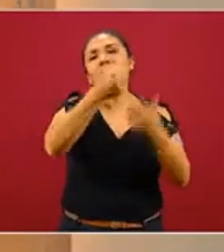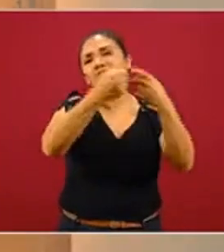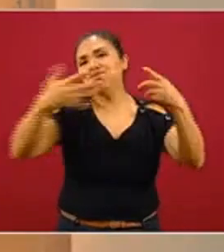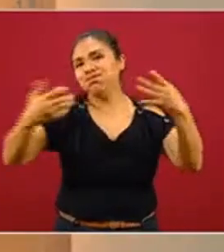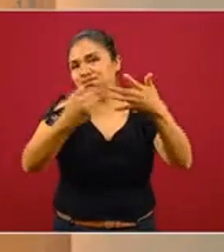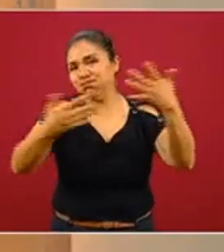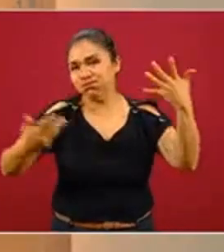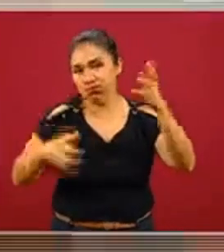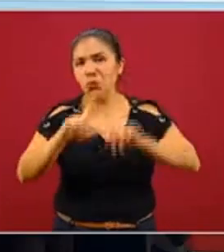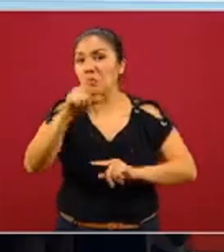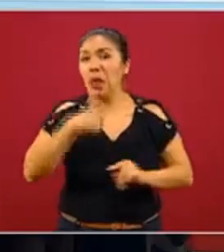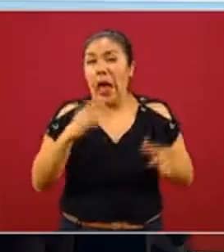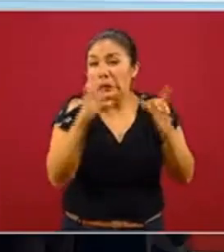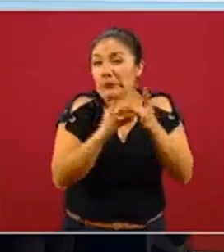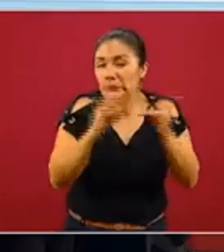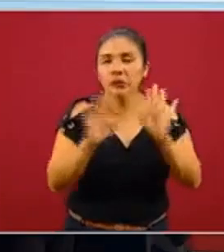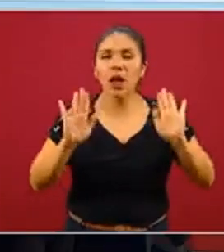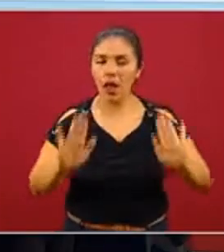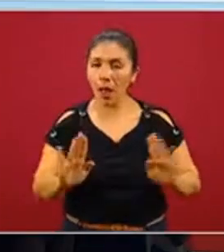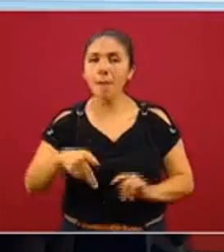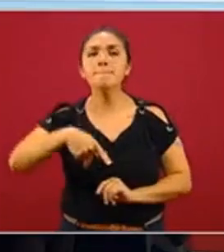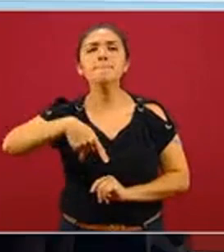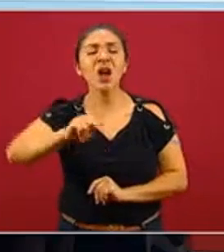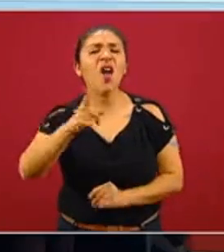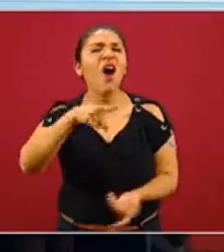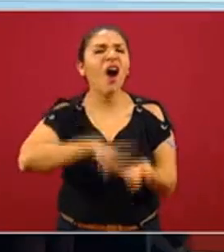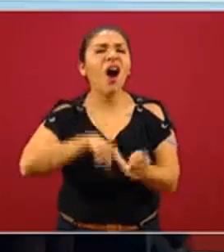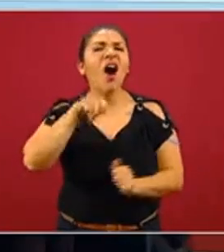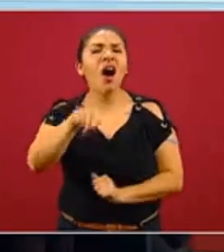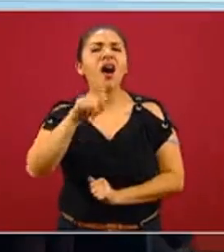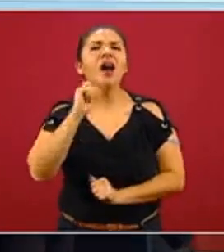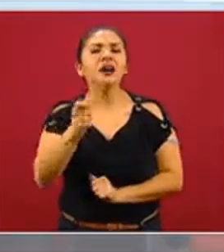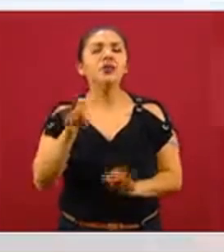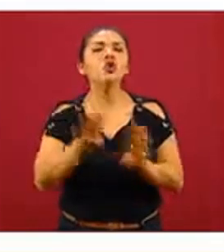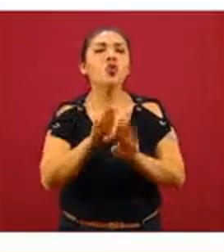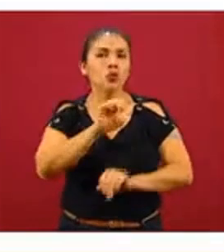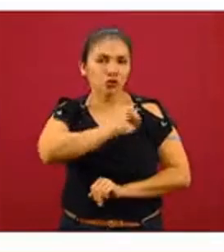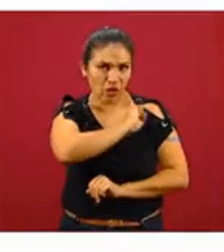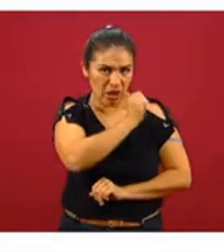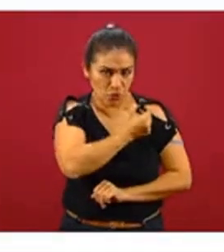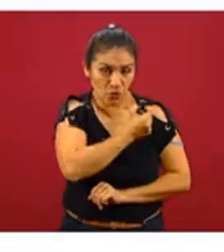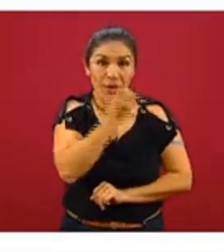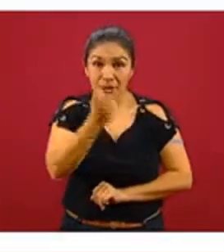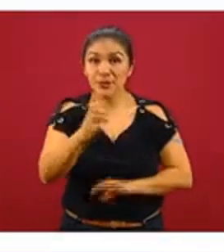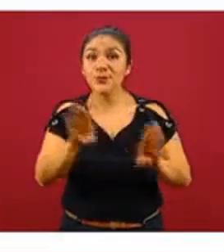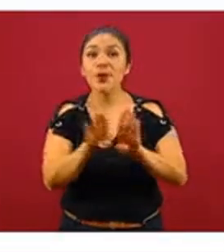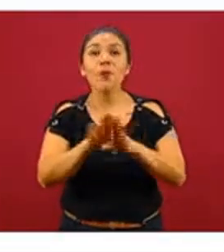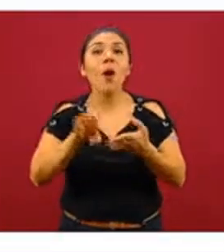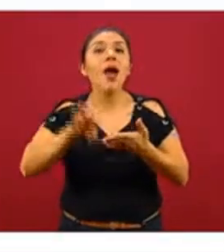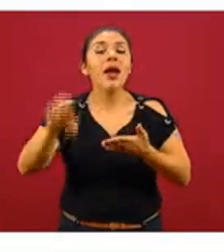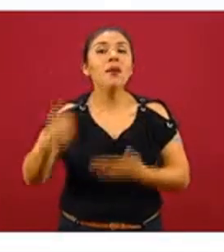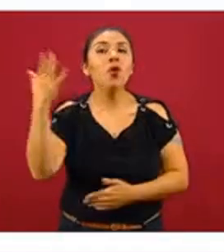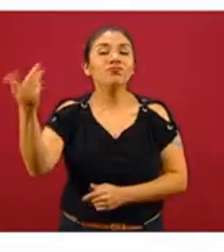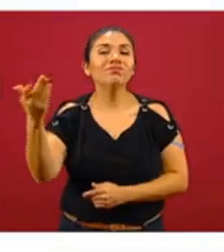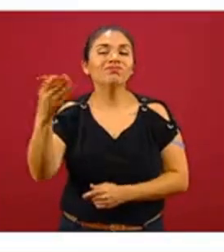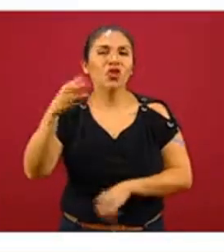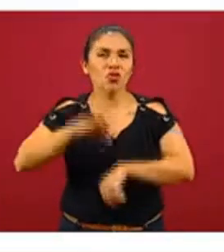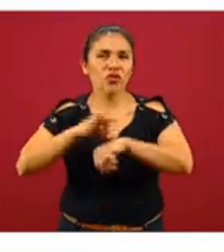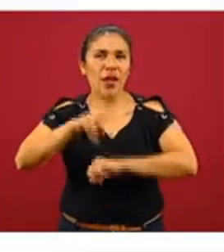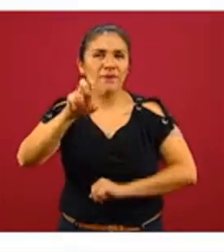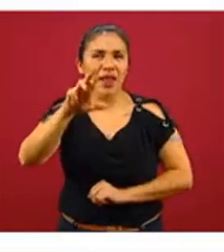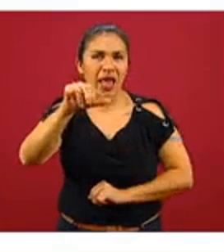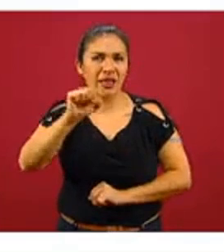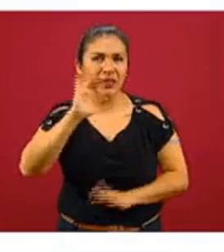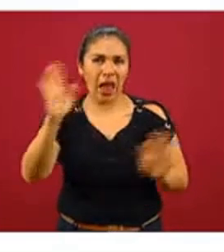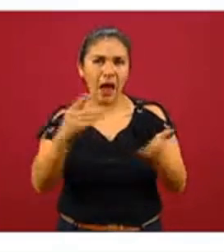las acciones, pero tienen que ver, claro, con las de salud, y creo que es un buen ejemplo lo que la doctora Veras presentó.